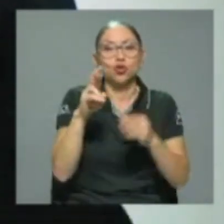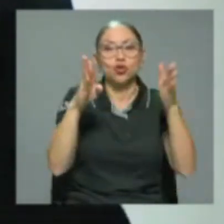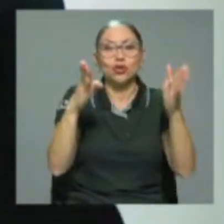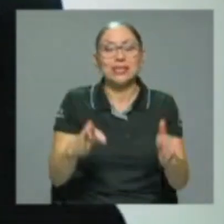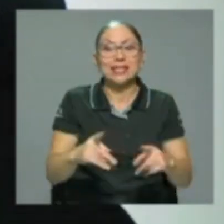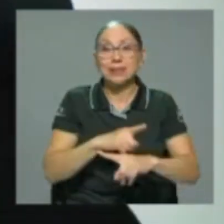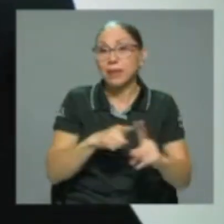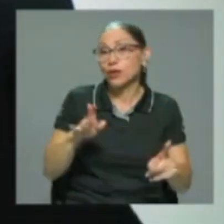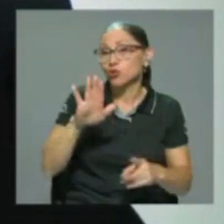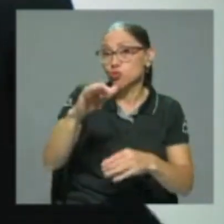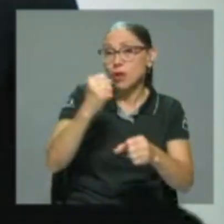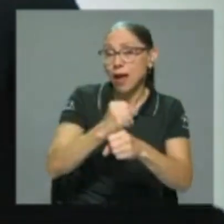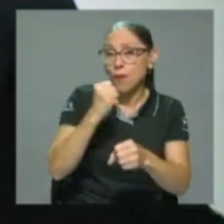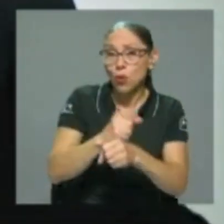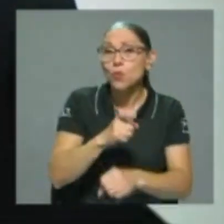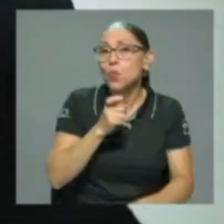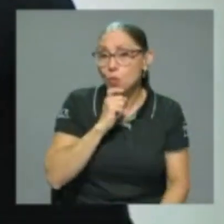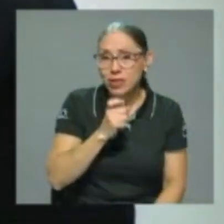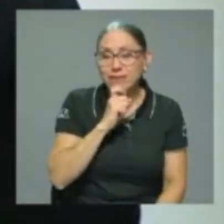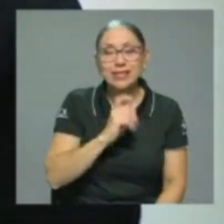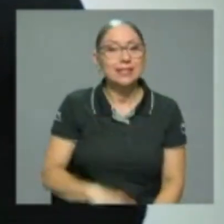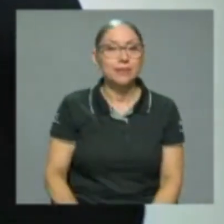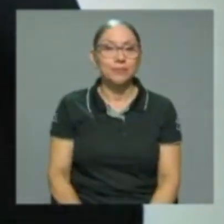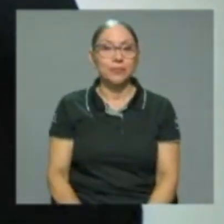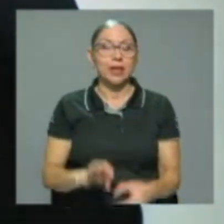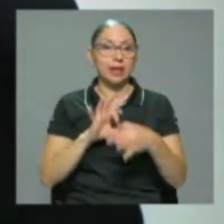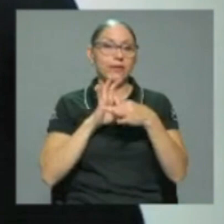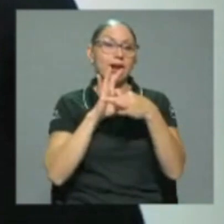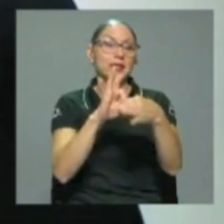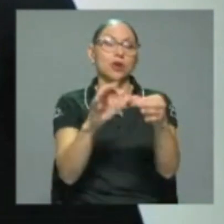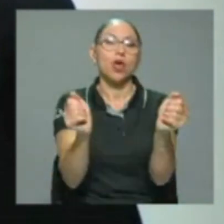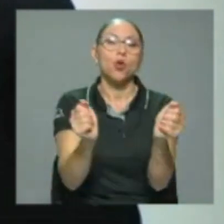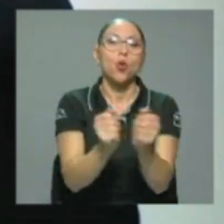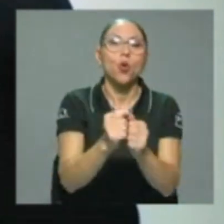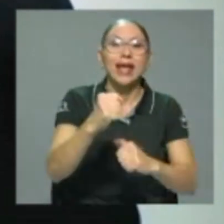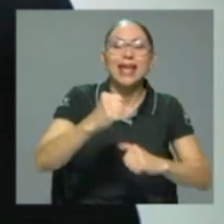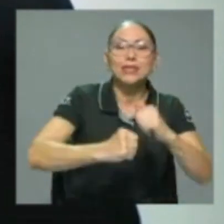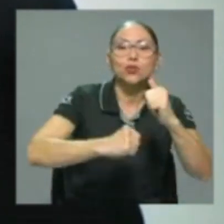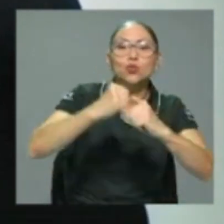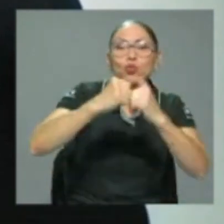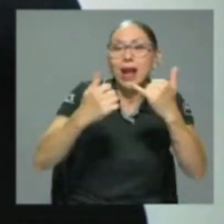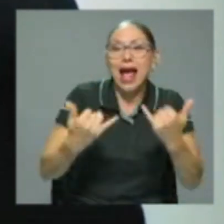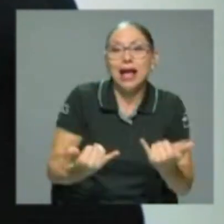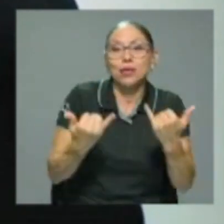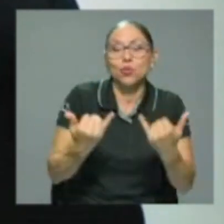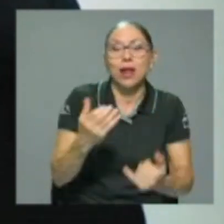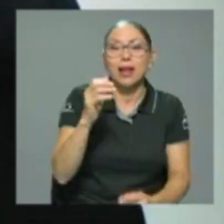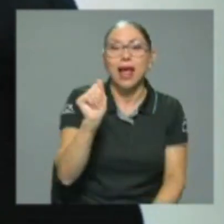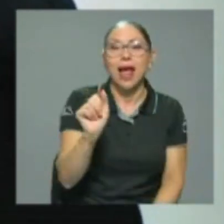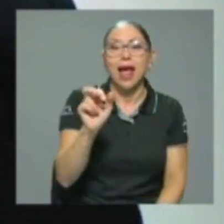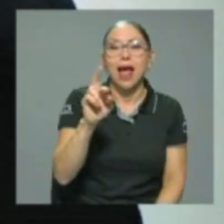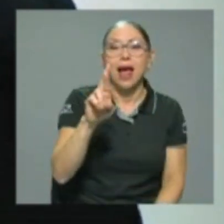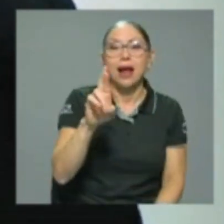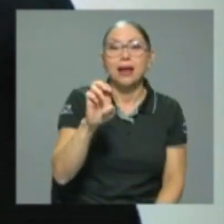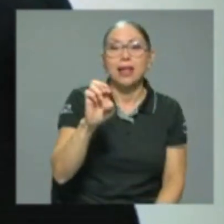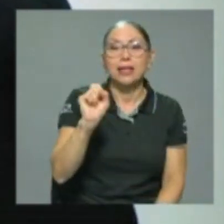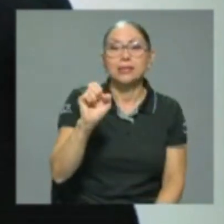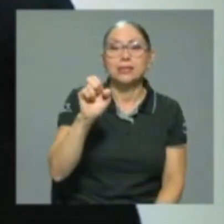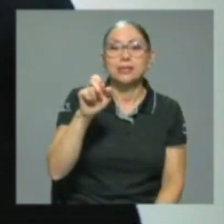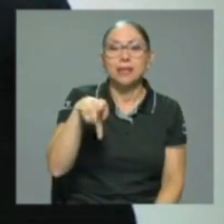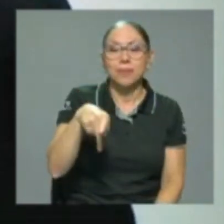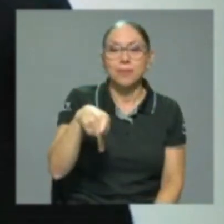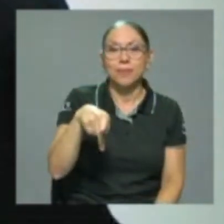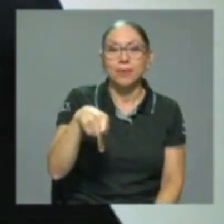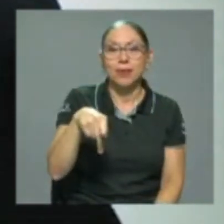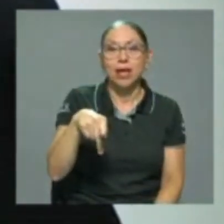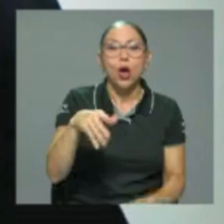muy difícil. En relación a la estructura actual de la ARECEP, organizado en lo que se llaman